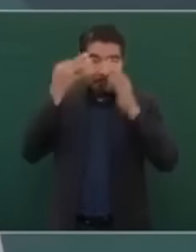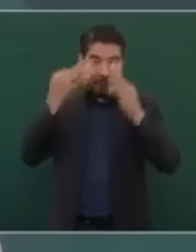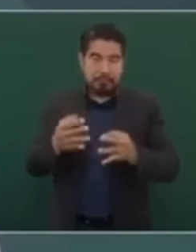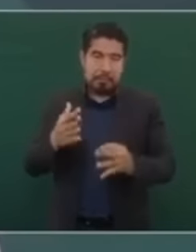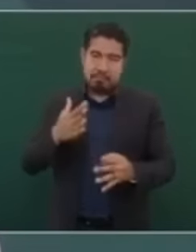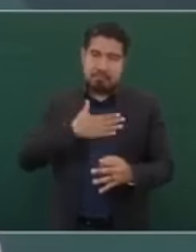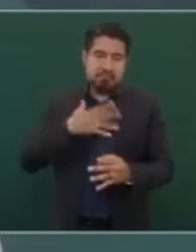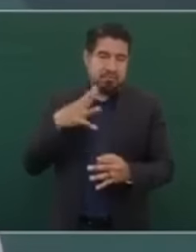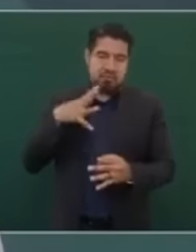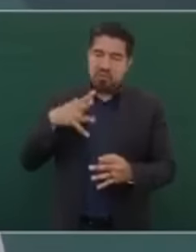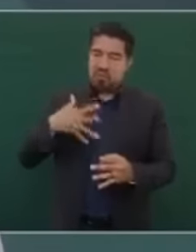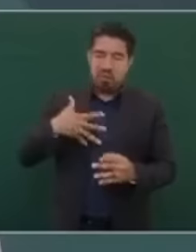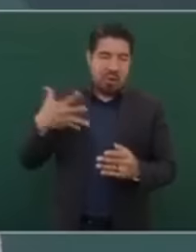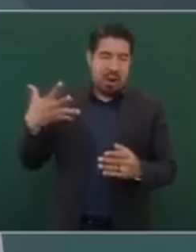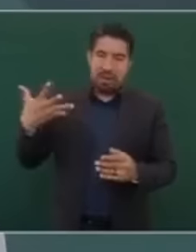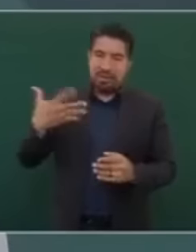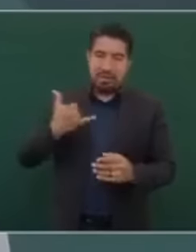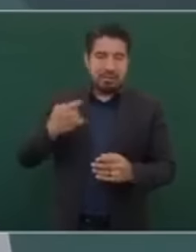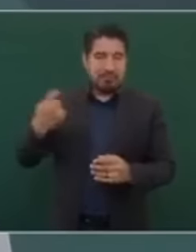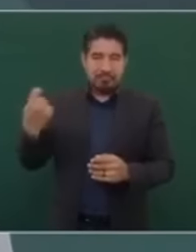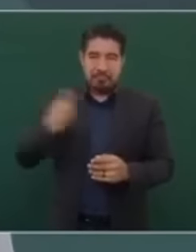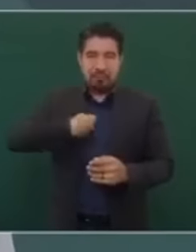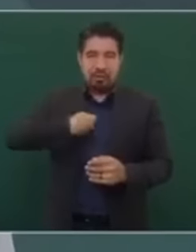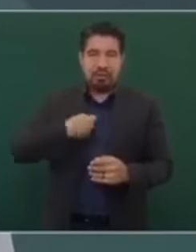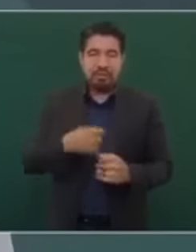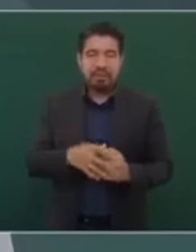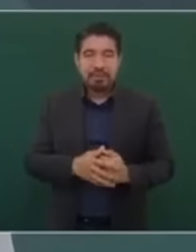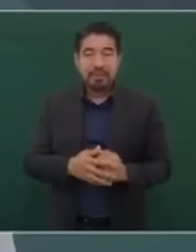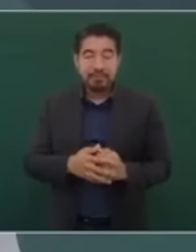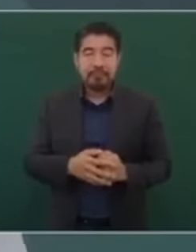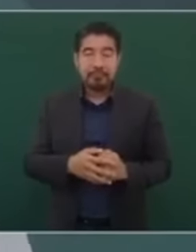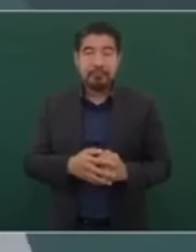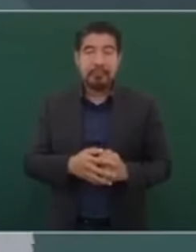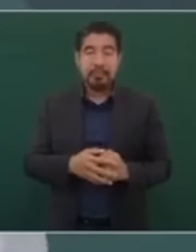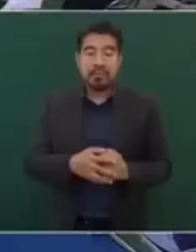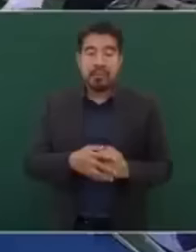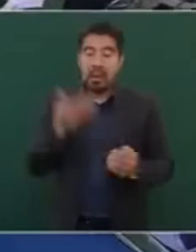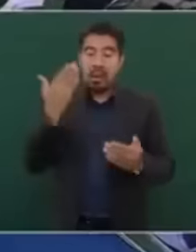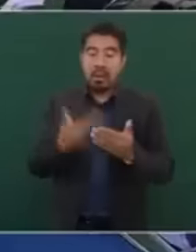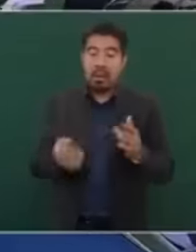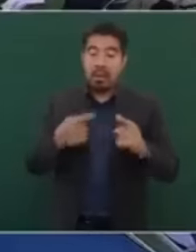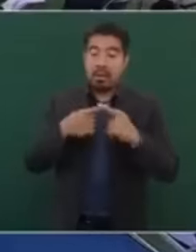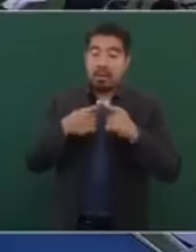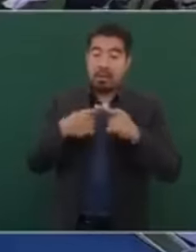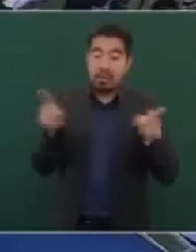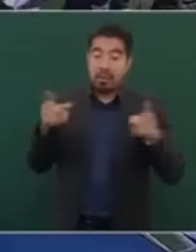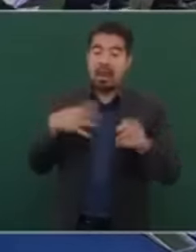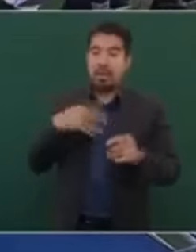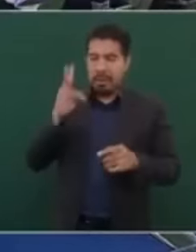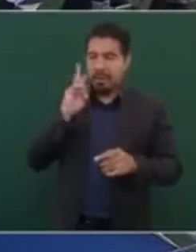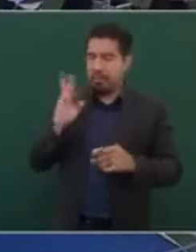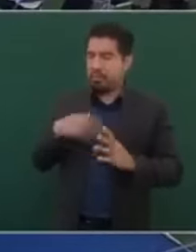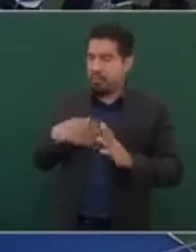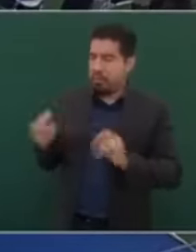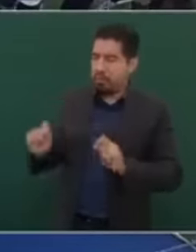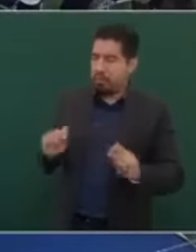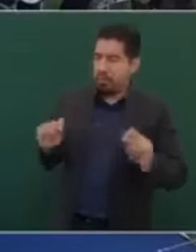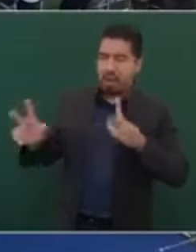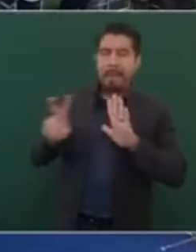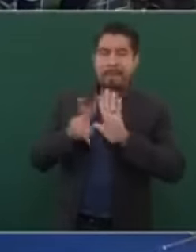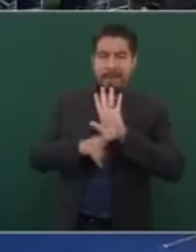Entonces, acá es distinto. ¿Por qué no pones el video